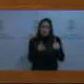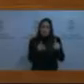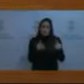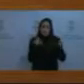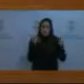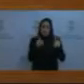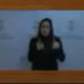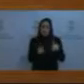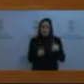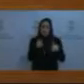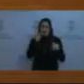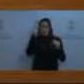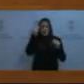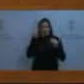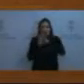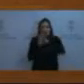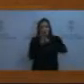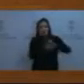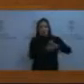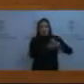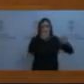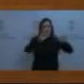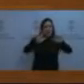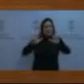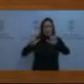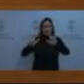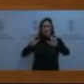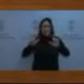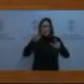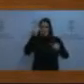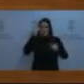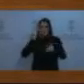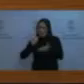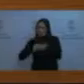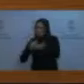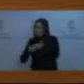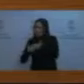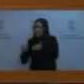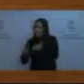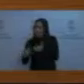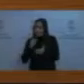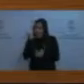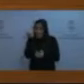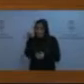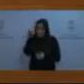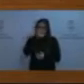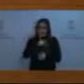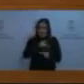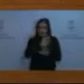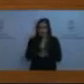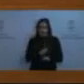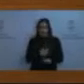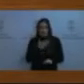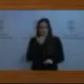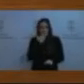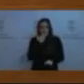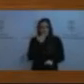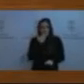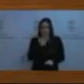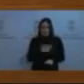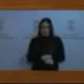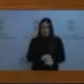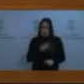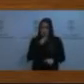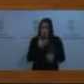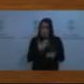los focos y a las cámaras y un poco más a lo que le ponen a la firma, porque esta iniciativa realmente es lamentable. Dice muy